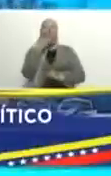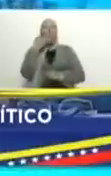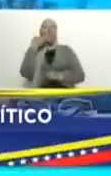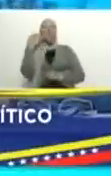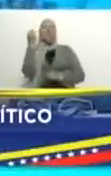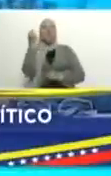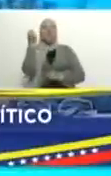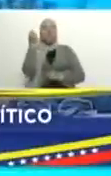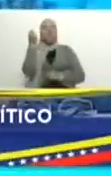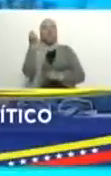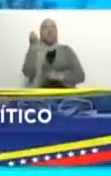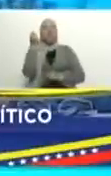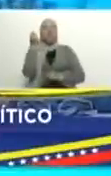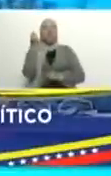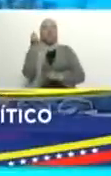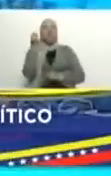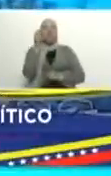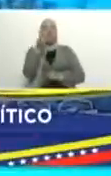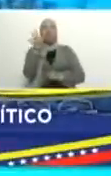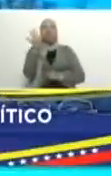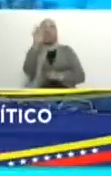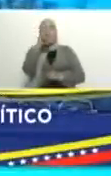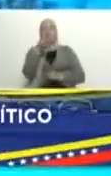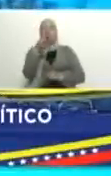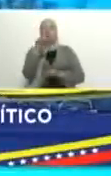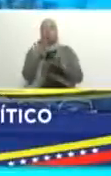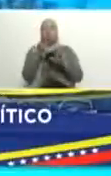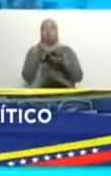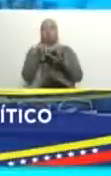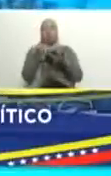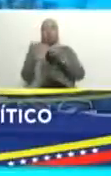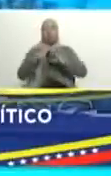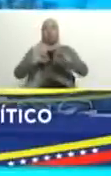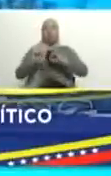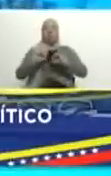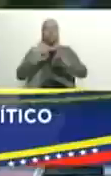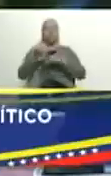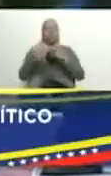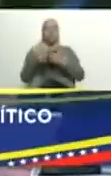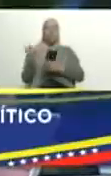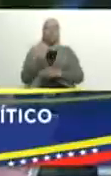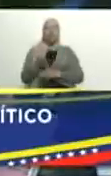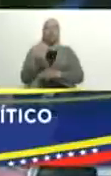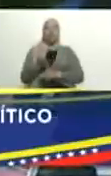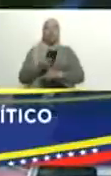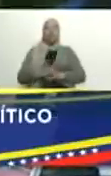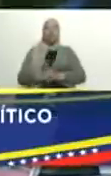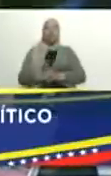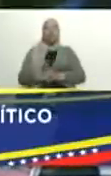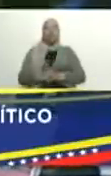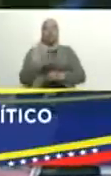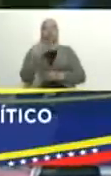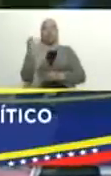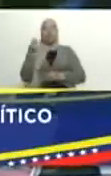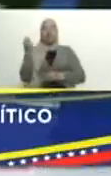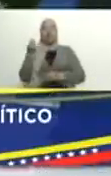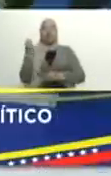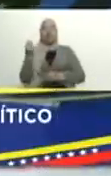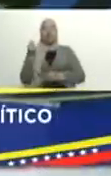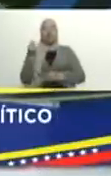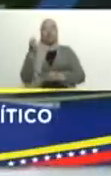Vanessa. Una muchachita, 25 años, la secretaria general del movimiento Somos Venezuela. Es la más joven aquí.